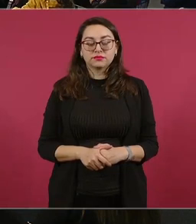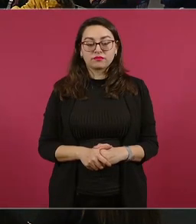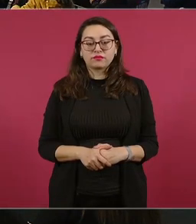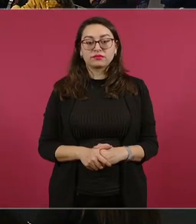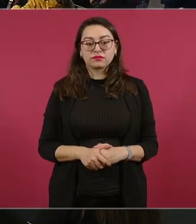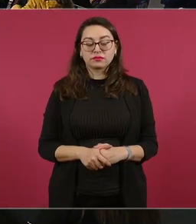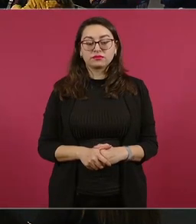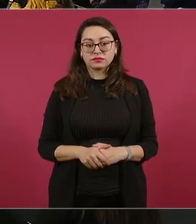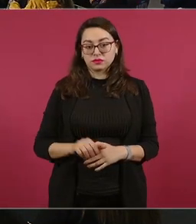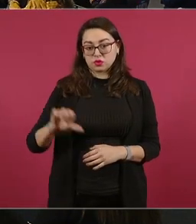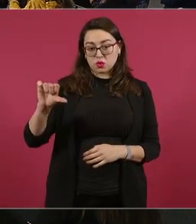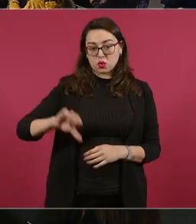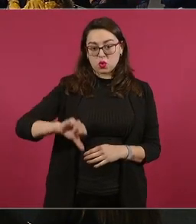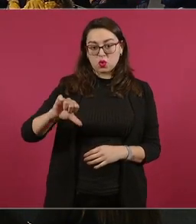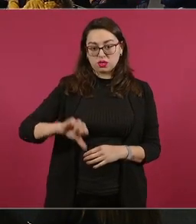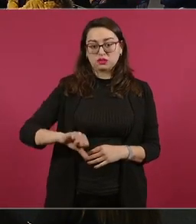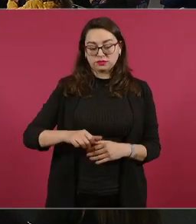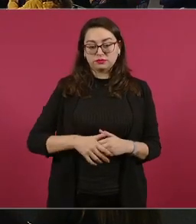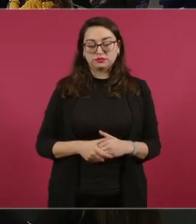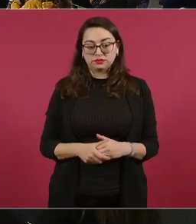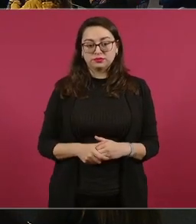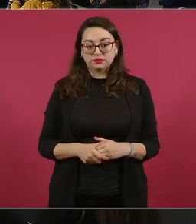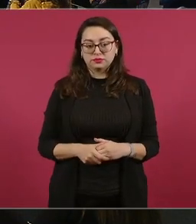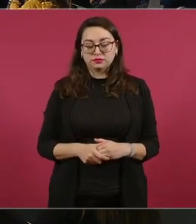Pues hoy mismo, hoy